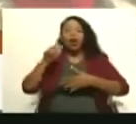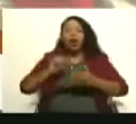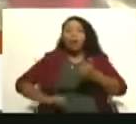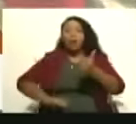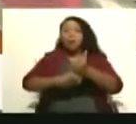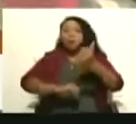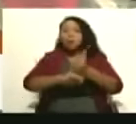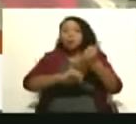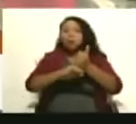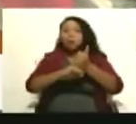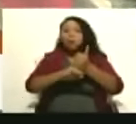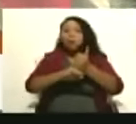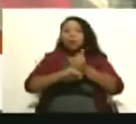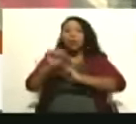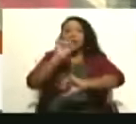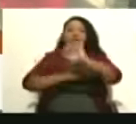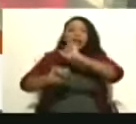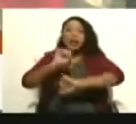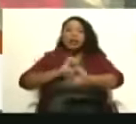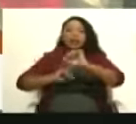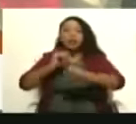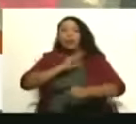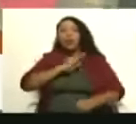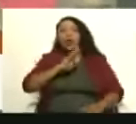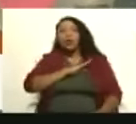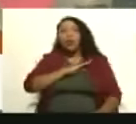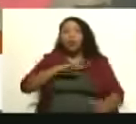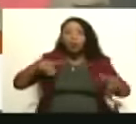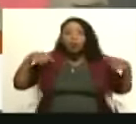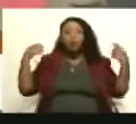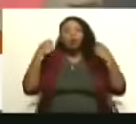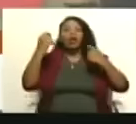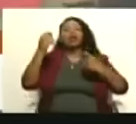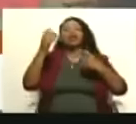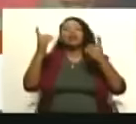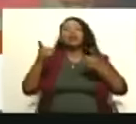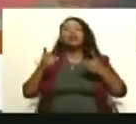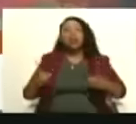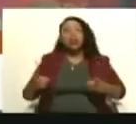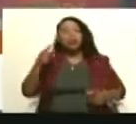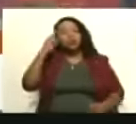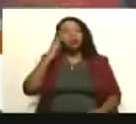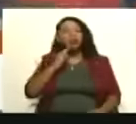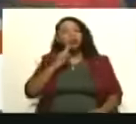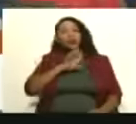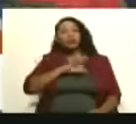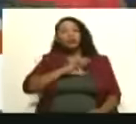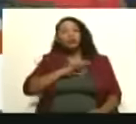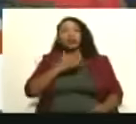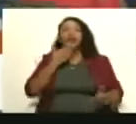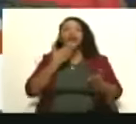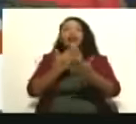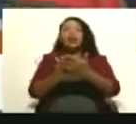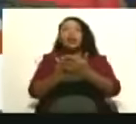los decretos de la soberanía popular. Simón Bolívar. Señoras y señores, muchas